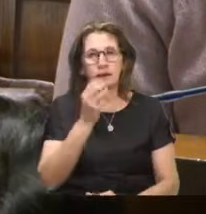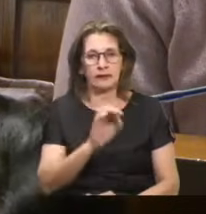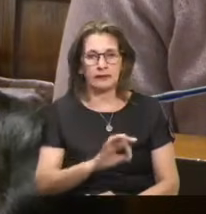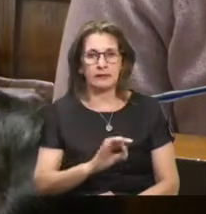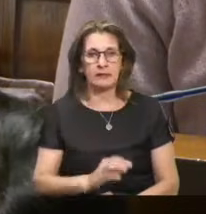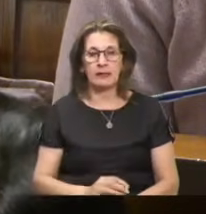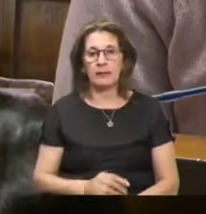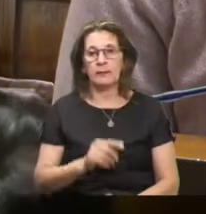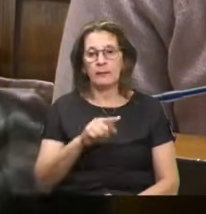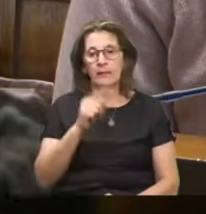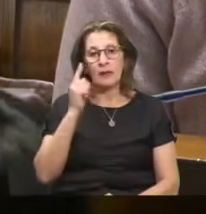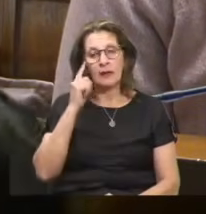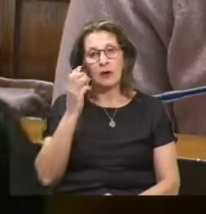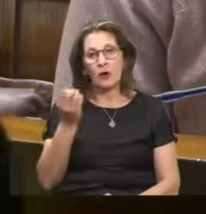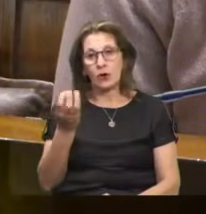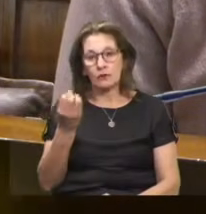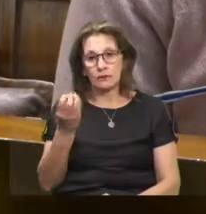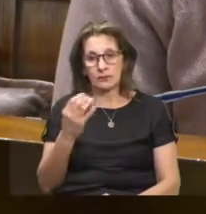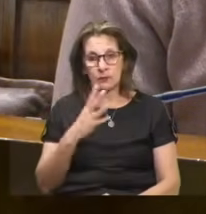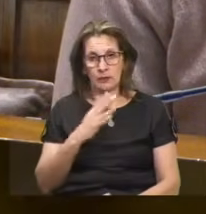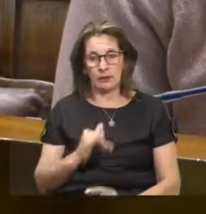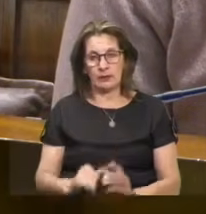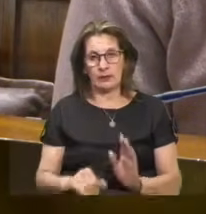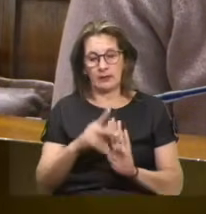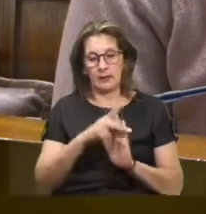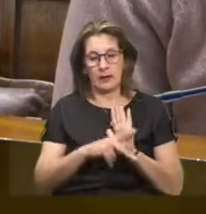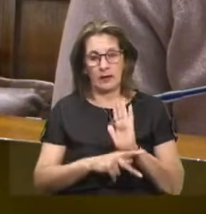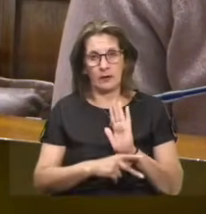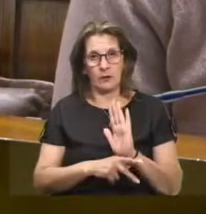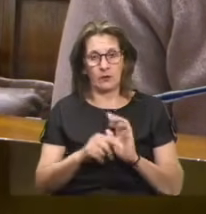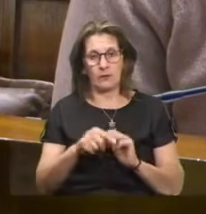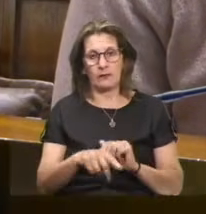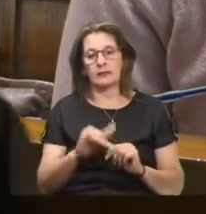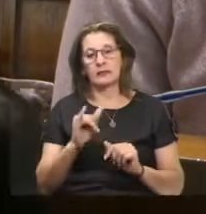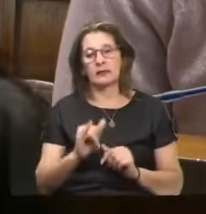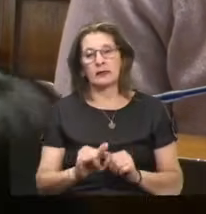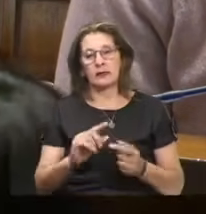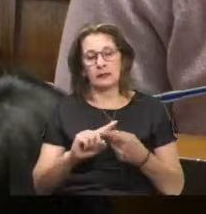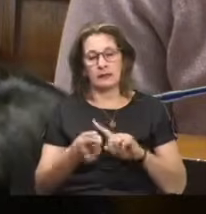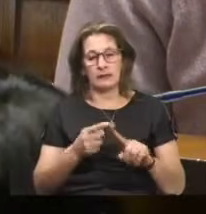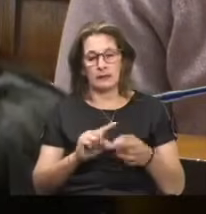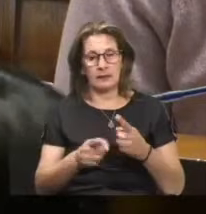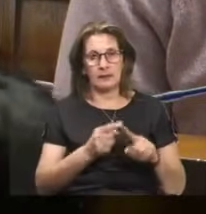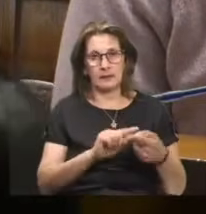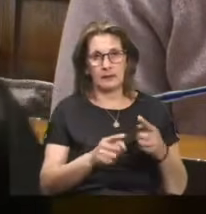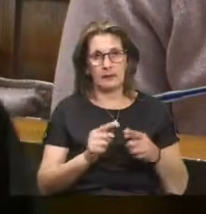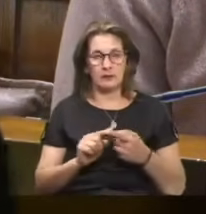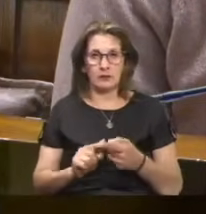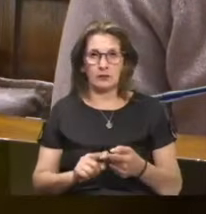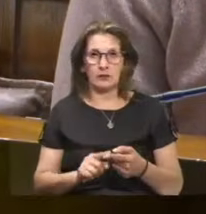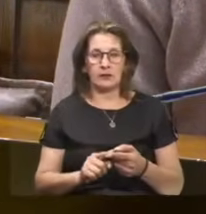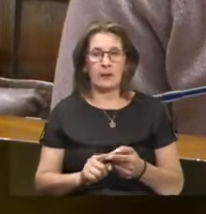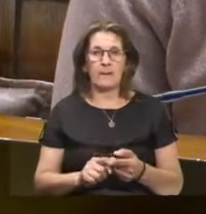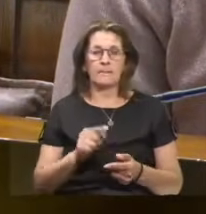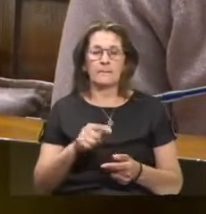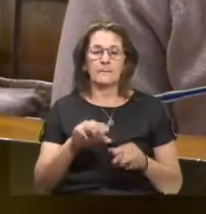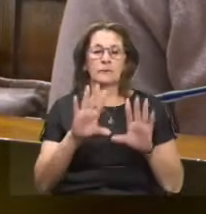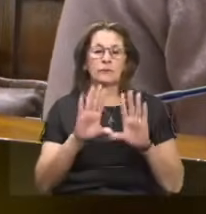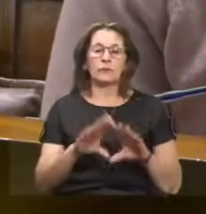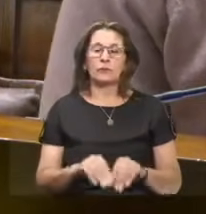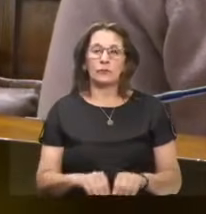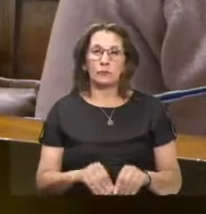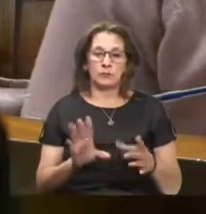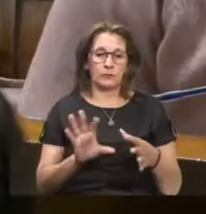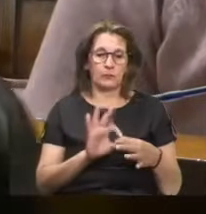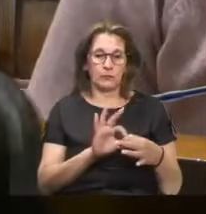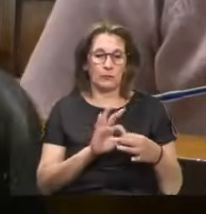El concepto que enuncia la norma, al establecer que se relacionen, habilita todo tipo de vínculos